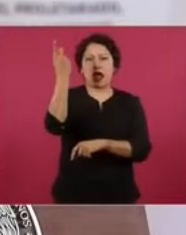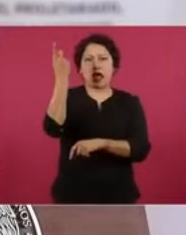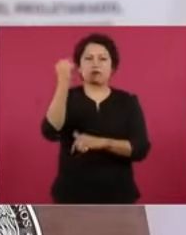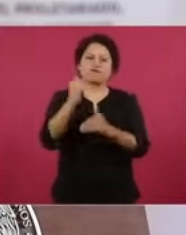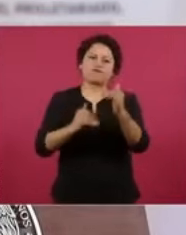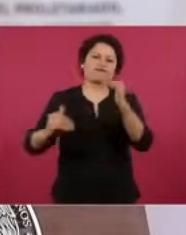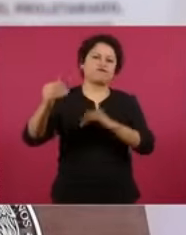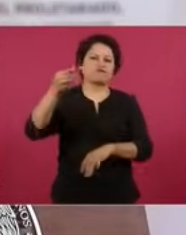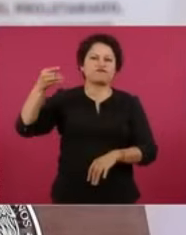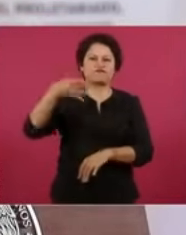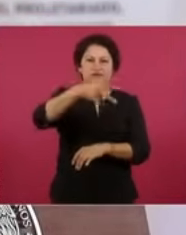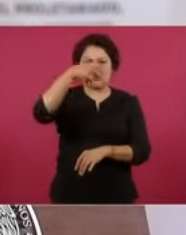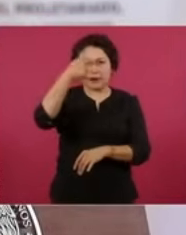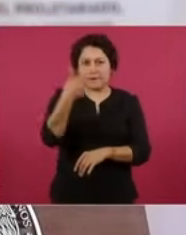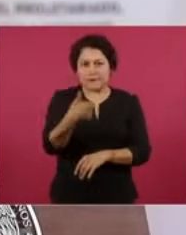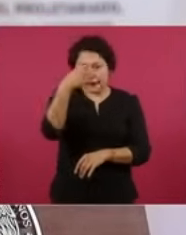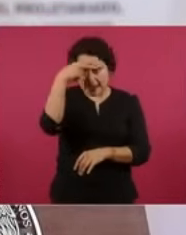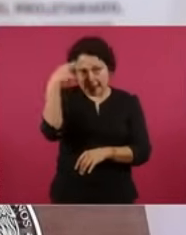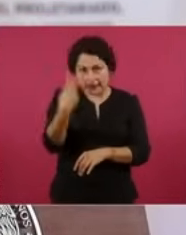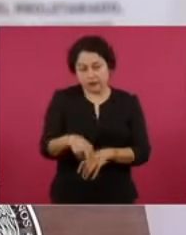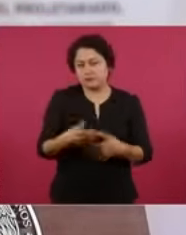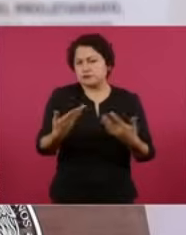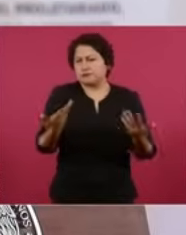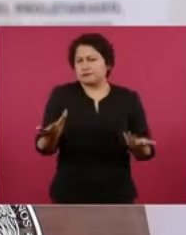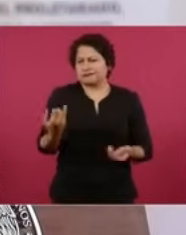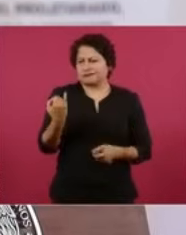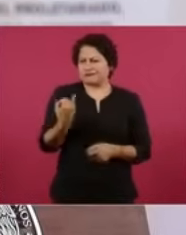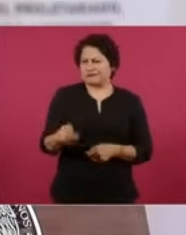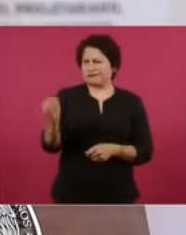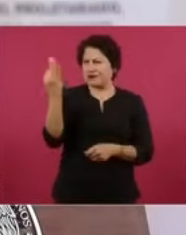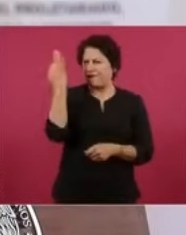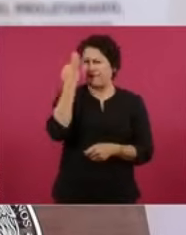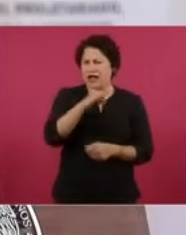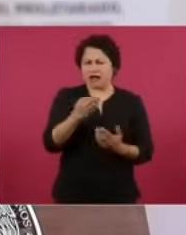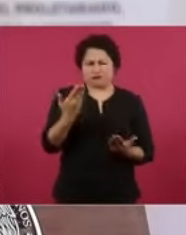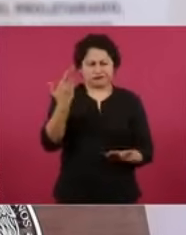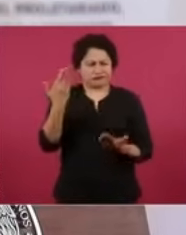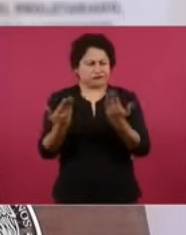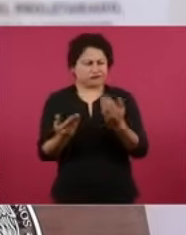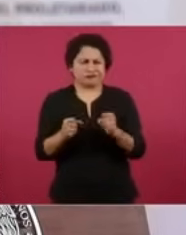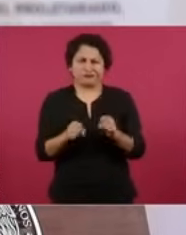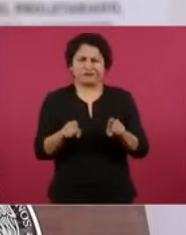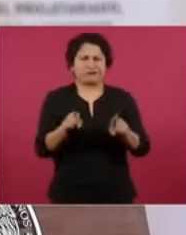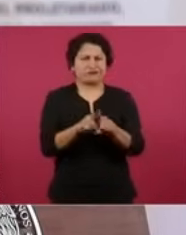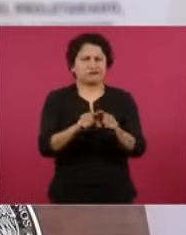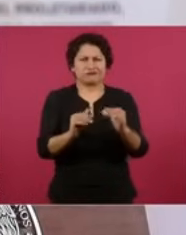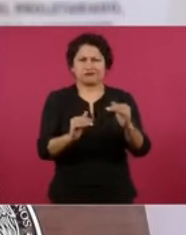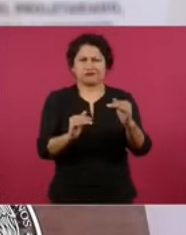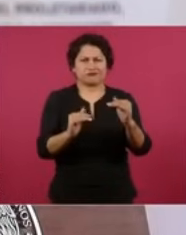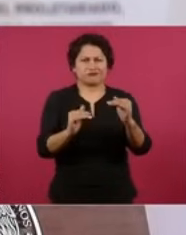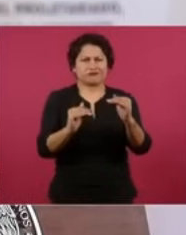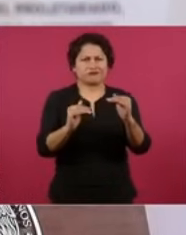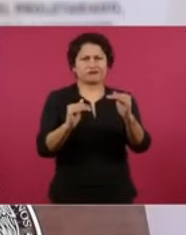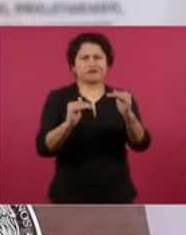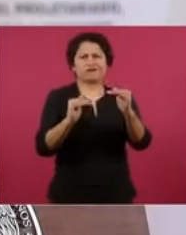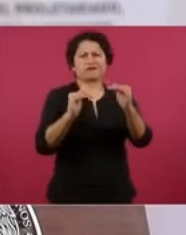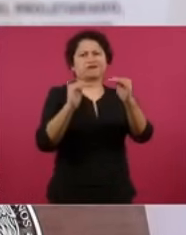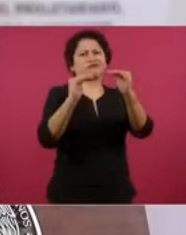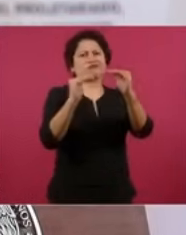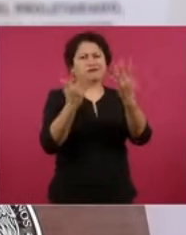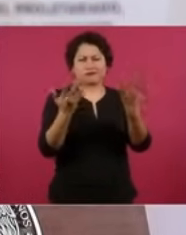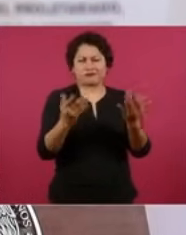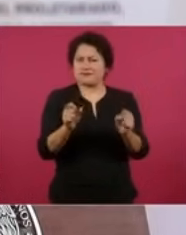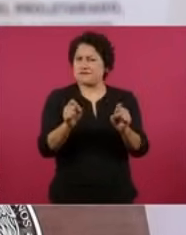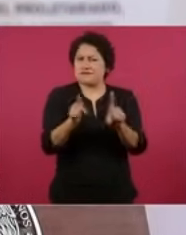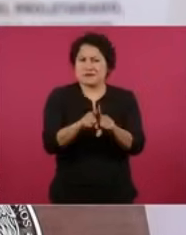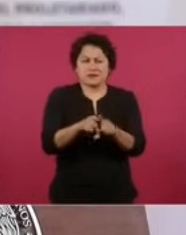al dólar de 2018 a la fecha. Esto solo superada por el franco suizo. Sin